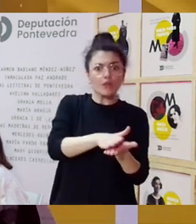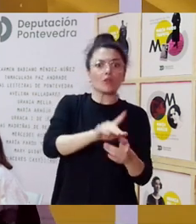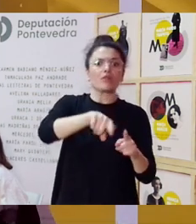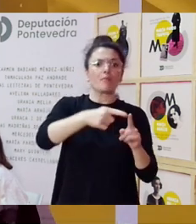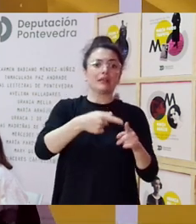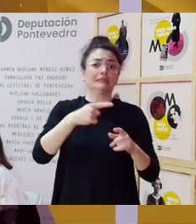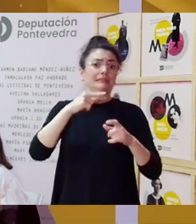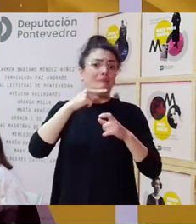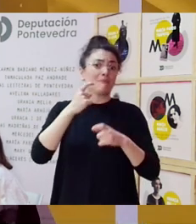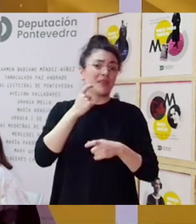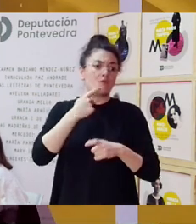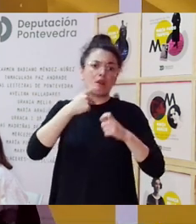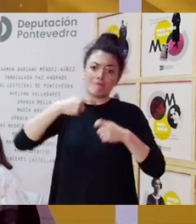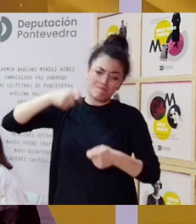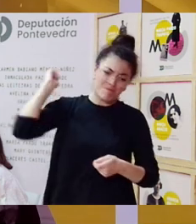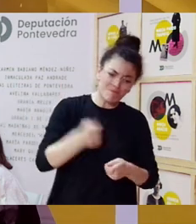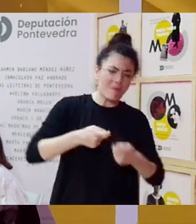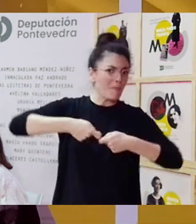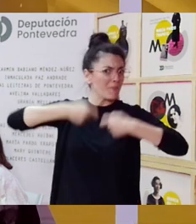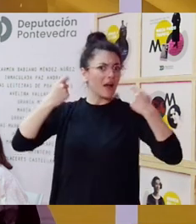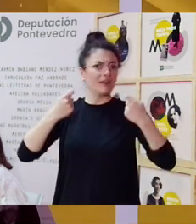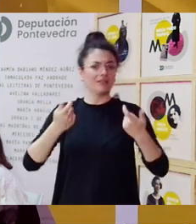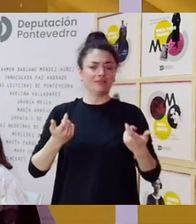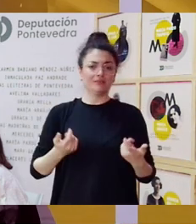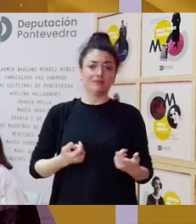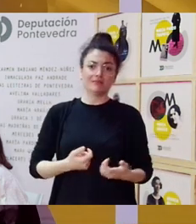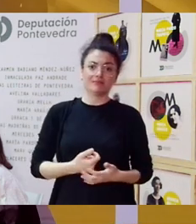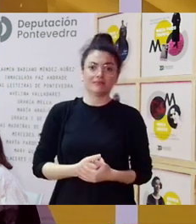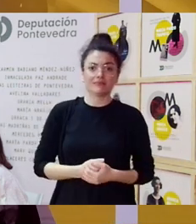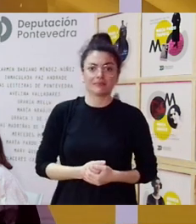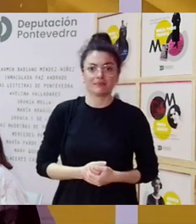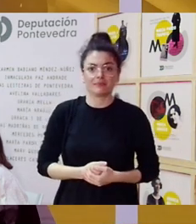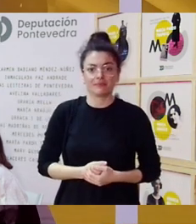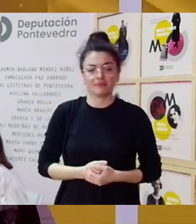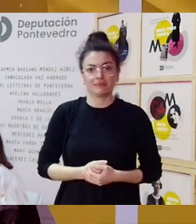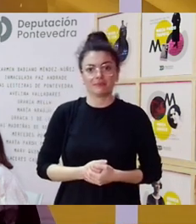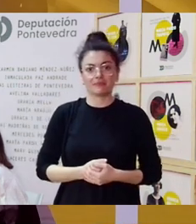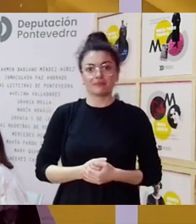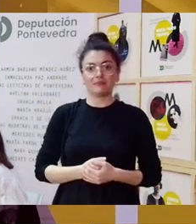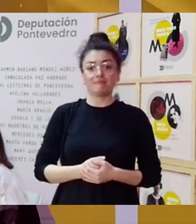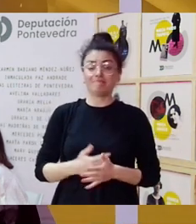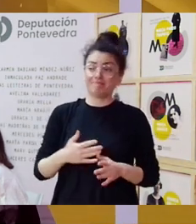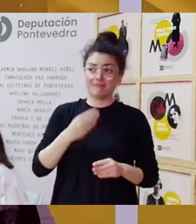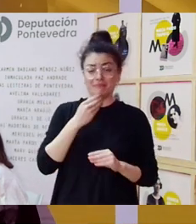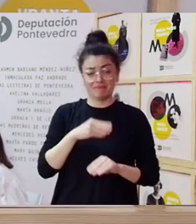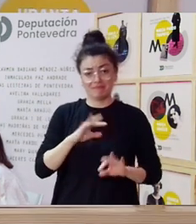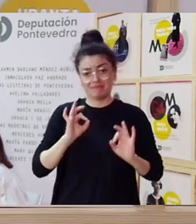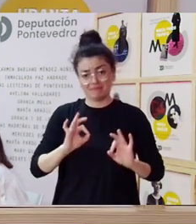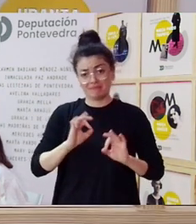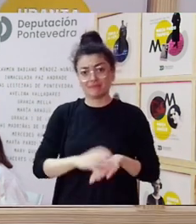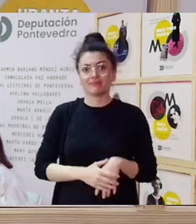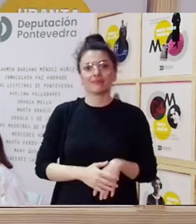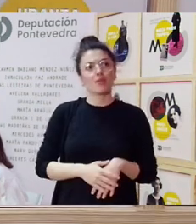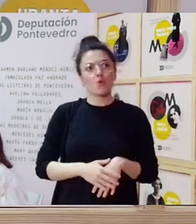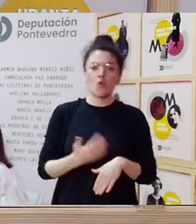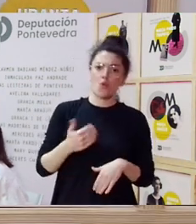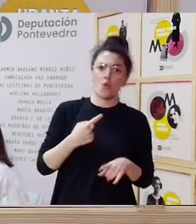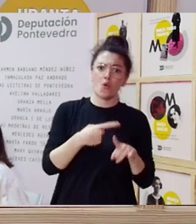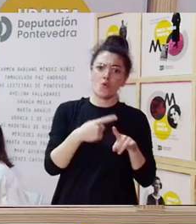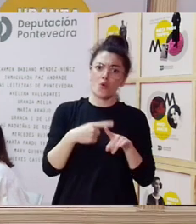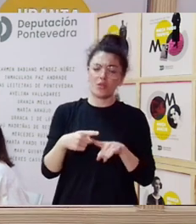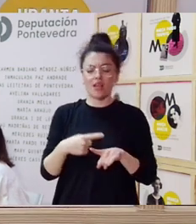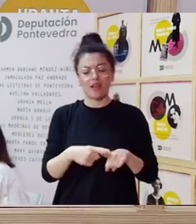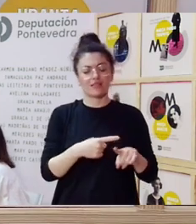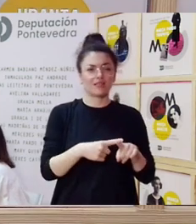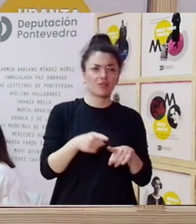mandíbula co bastón ou con fusil, ou non sei con que. Sí, unha historia. E de todas estas cosas, placeres